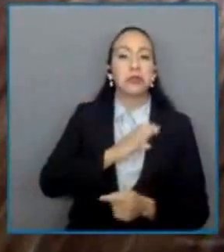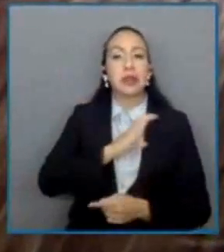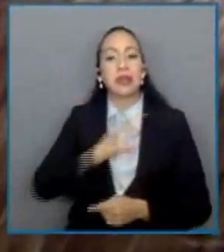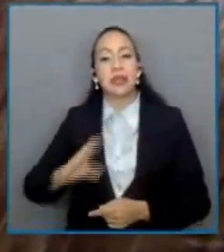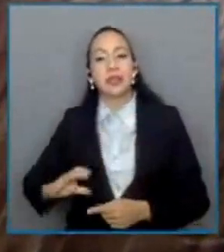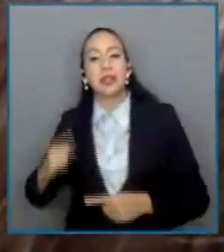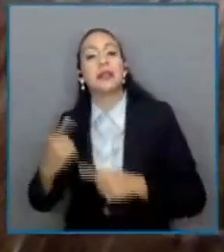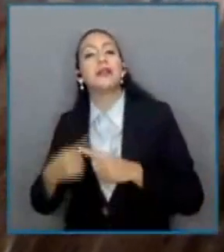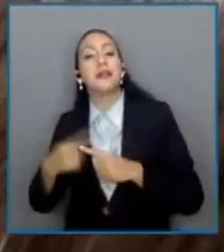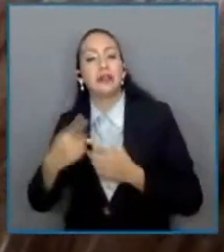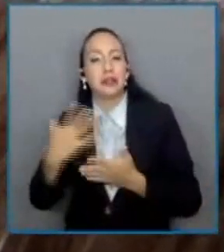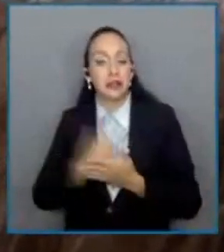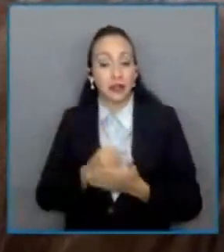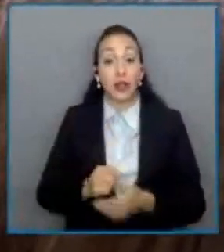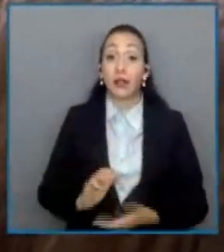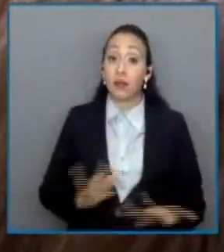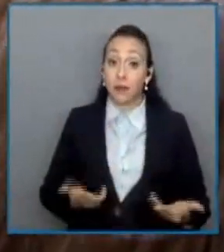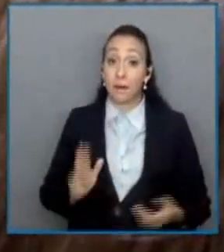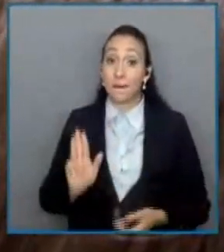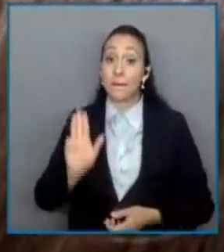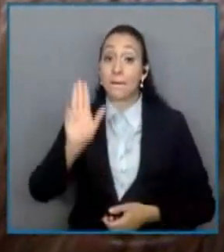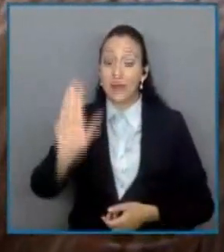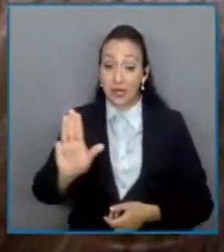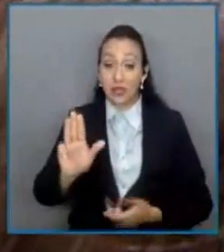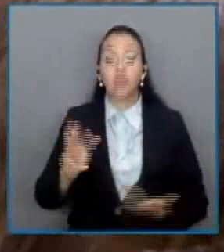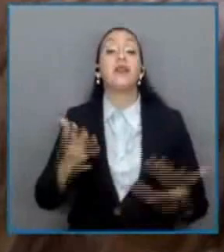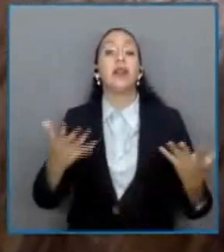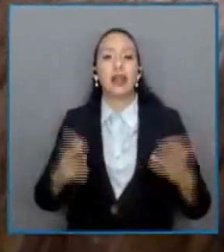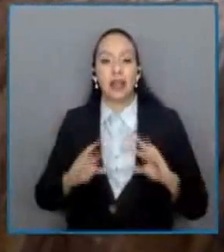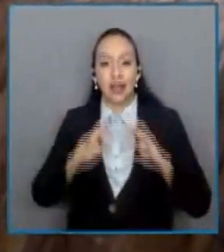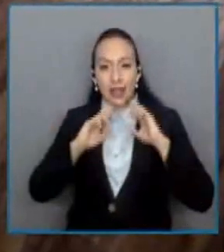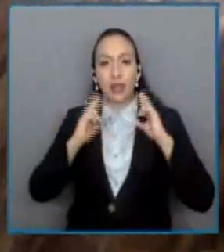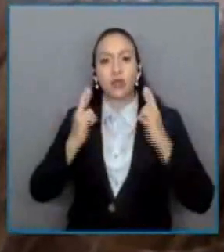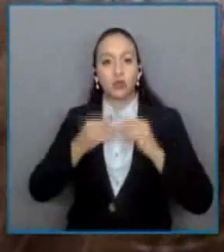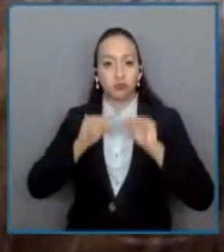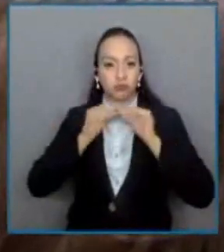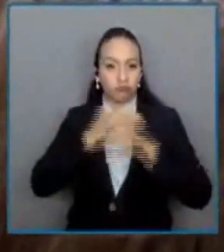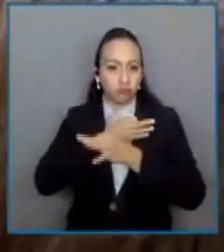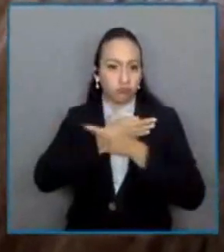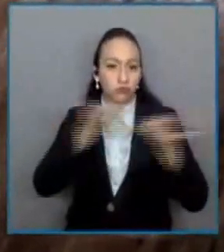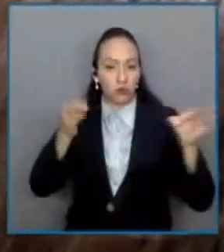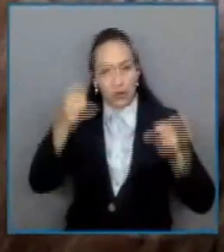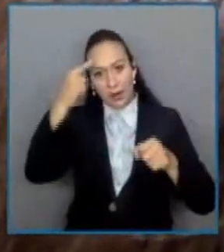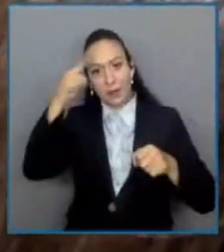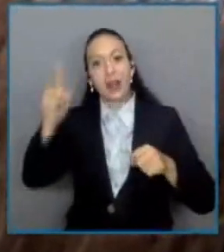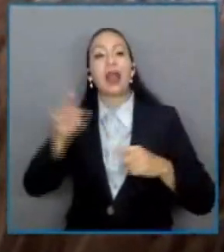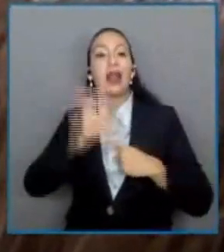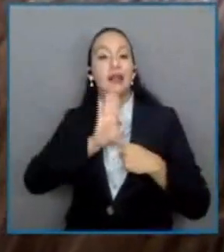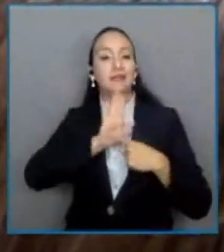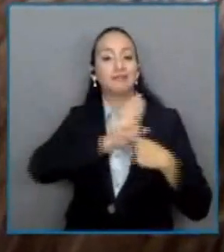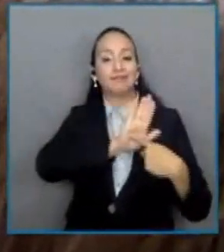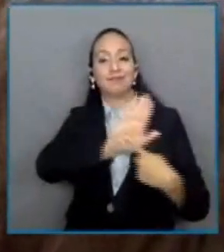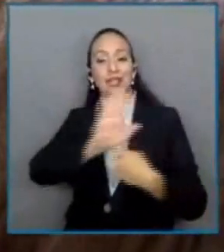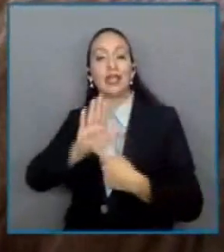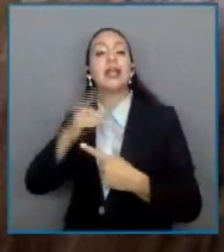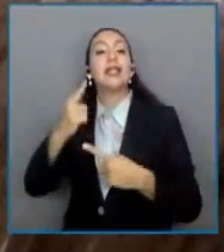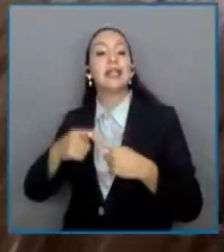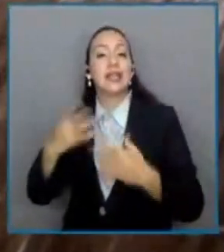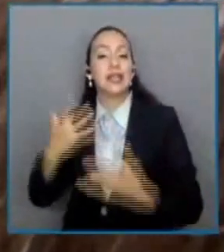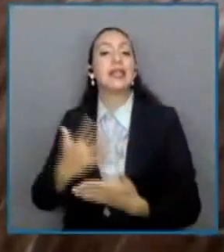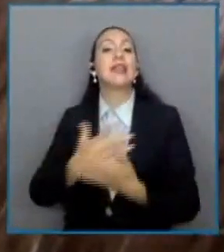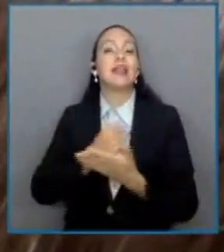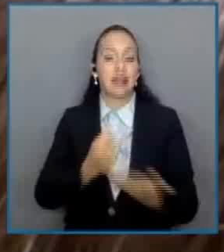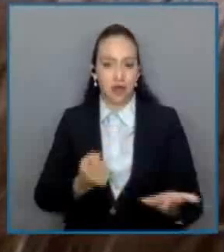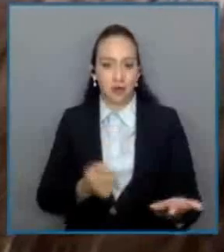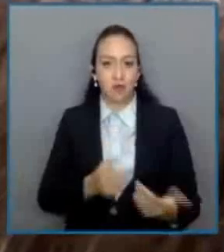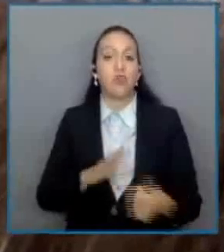miércoles se llevará a cabo la sesión pública para pronunciarnos sobre el dictamen que